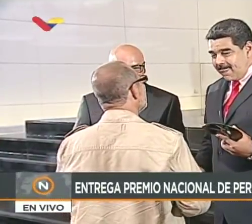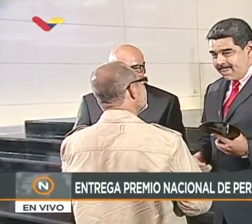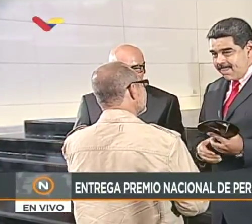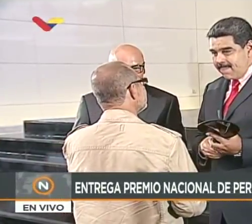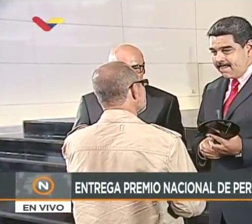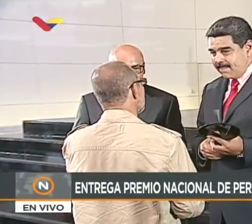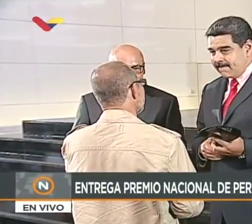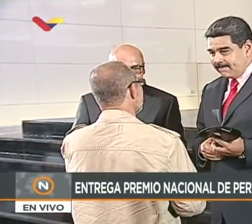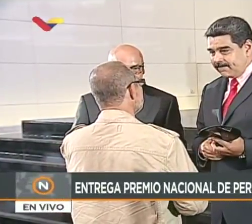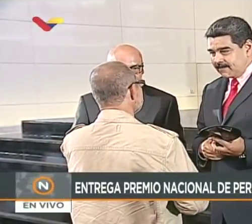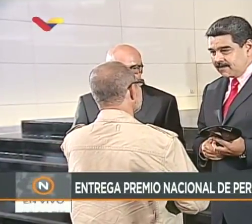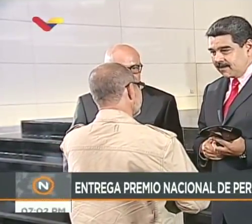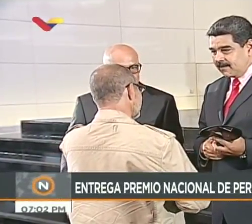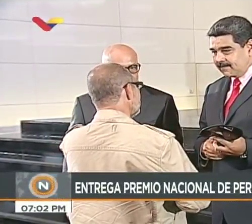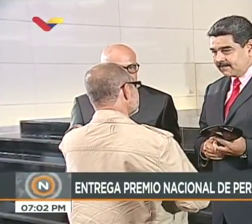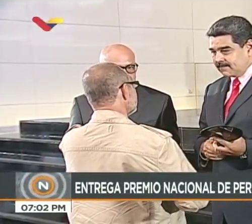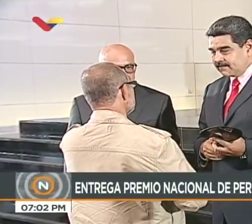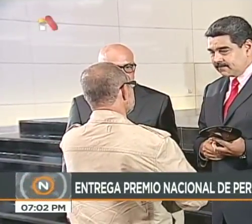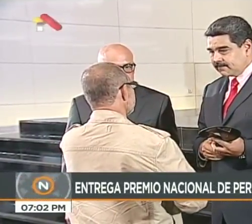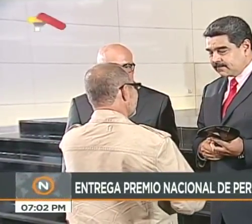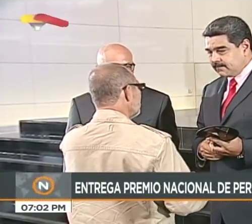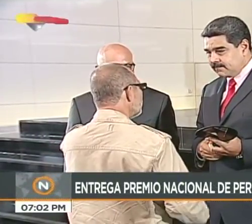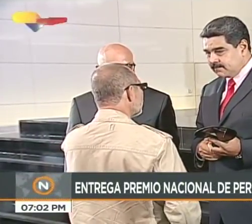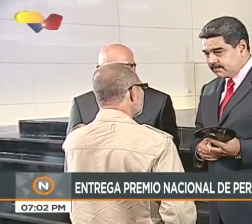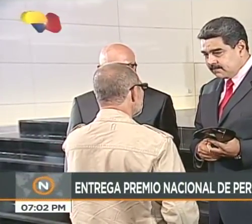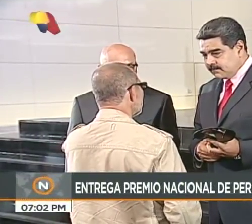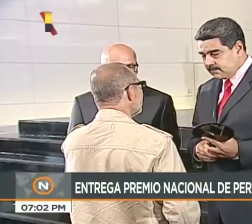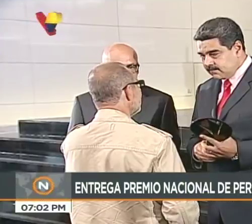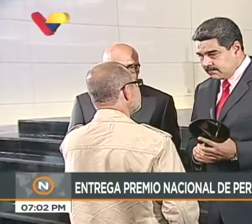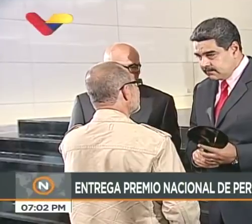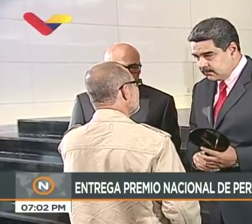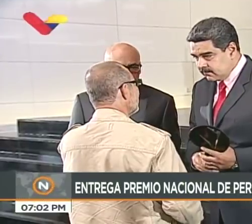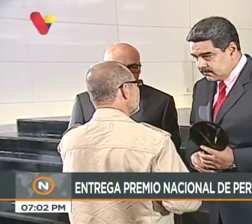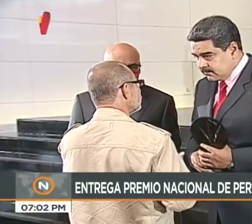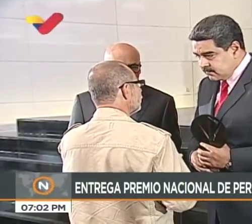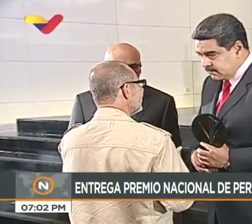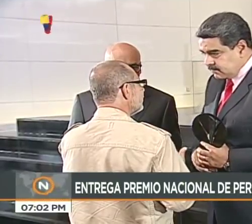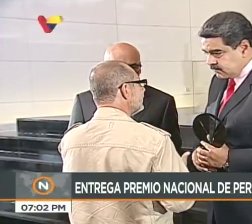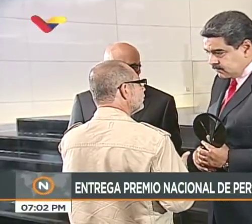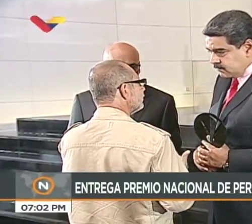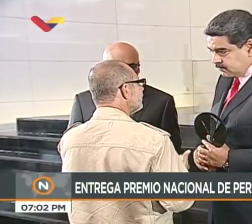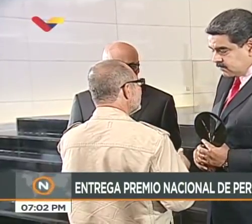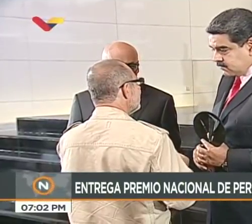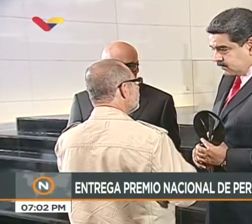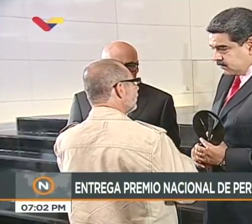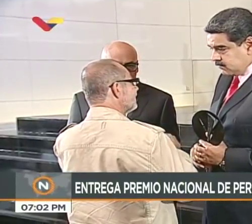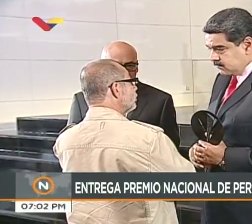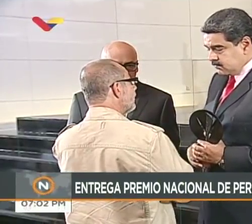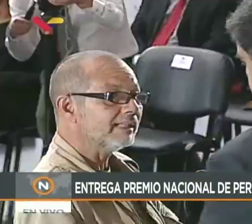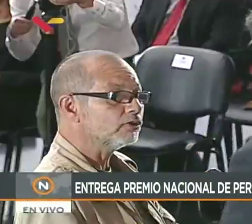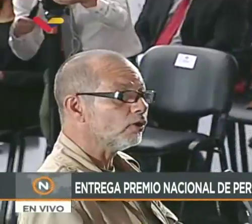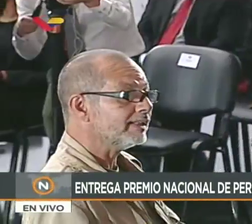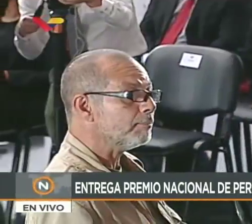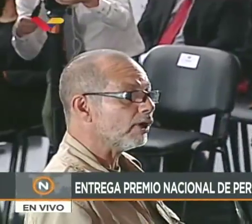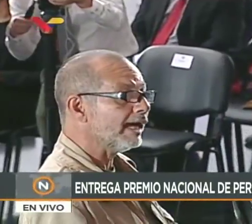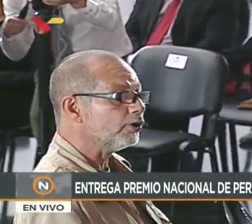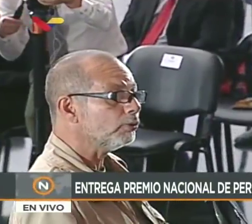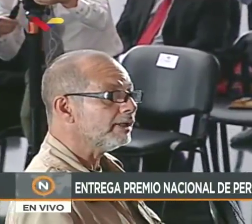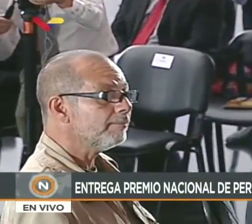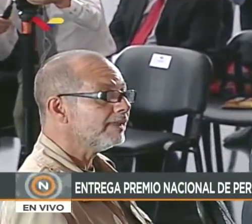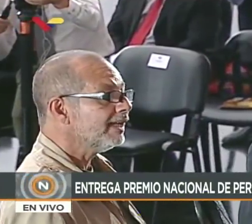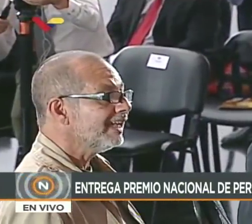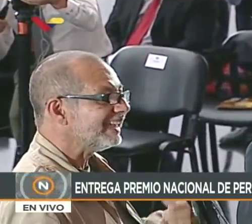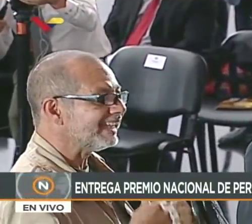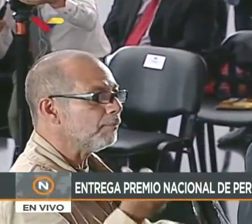más de dos décadas a la investigación y al oficio de la escultura en todas sus técnicas y ha realizado más de 150